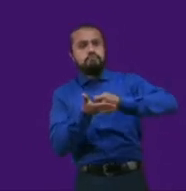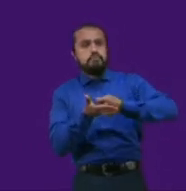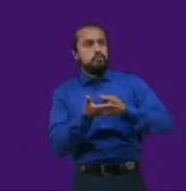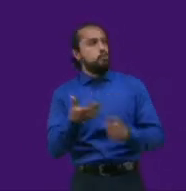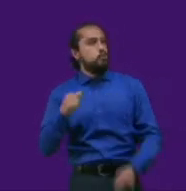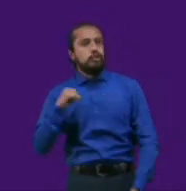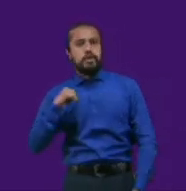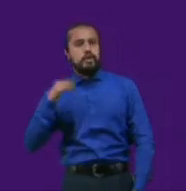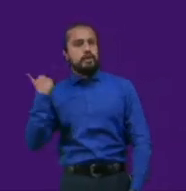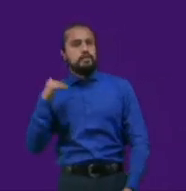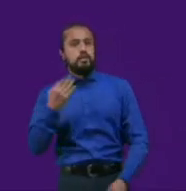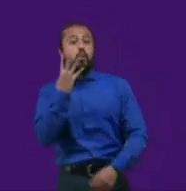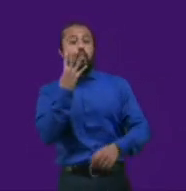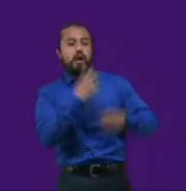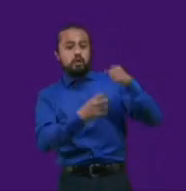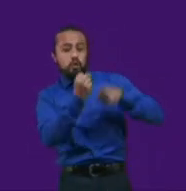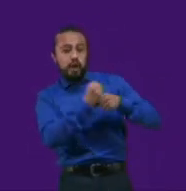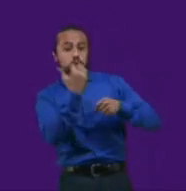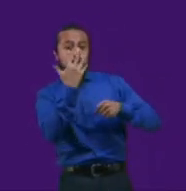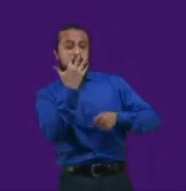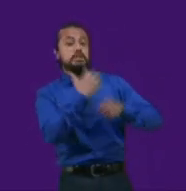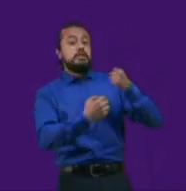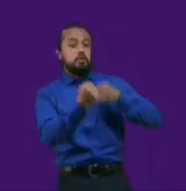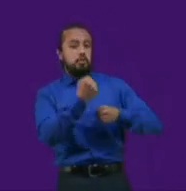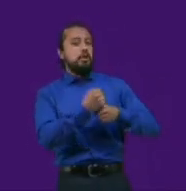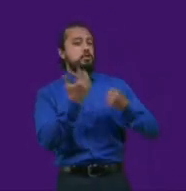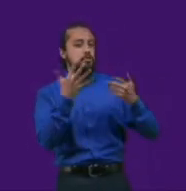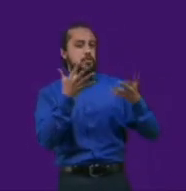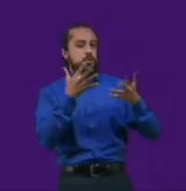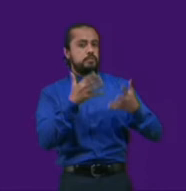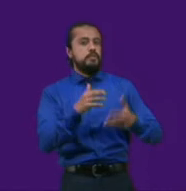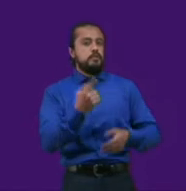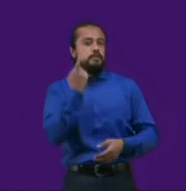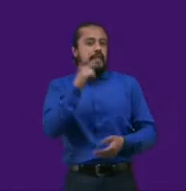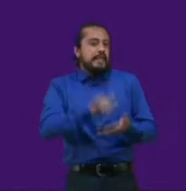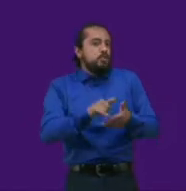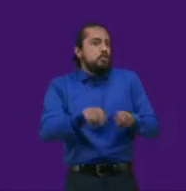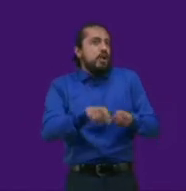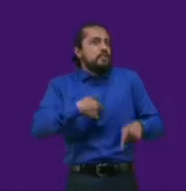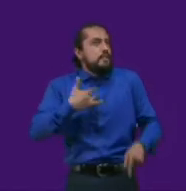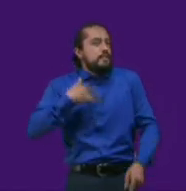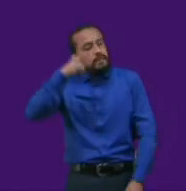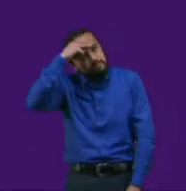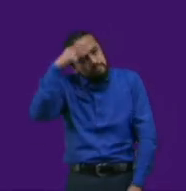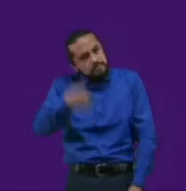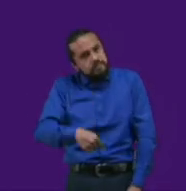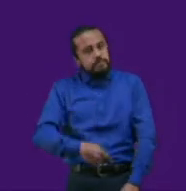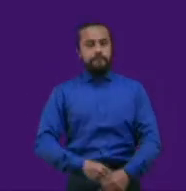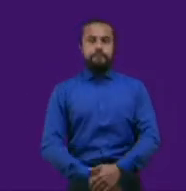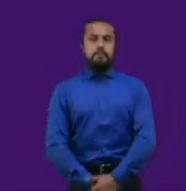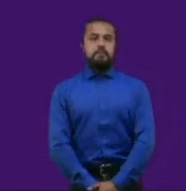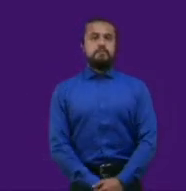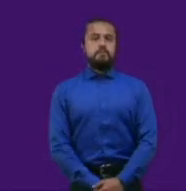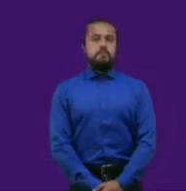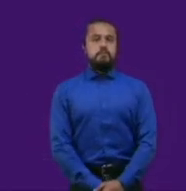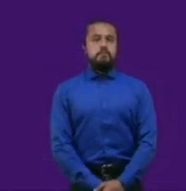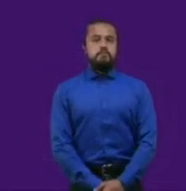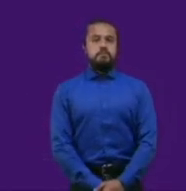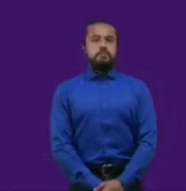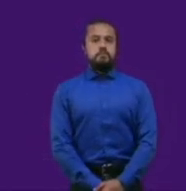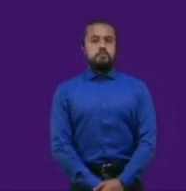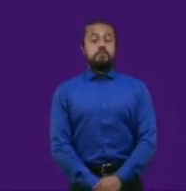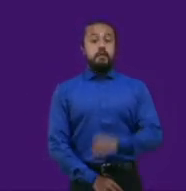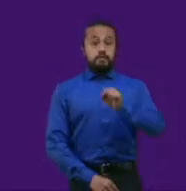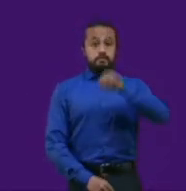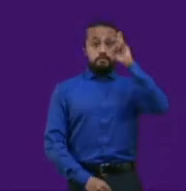desde hace unos 4 o 5 años más o menos. Es interesante tu punto de vista. Definitivamente hay muchos emprendedores